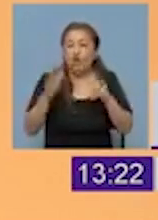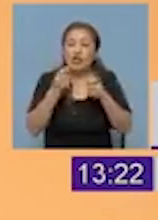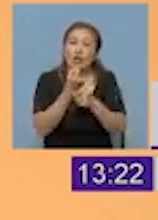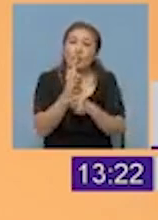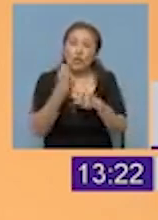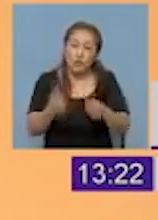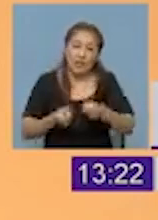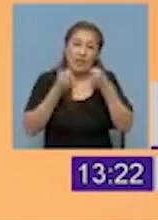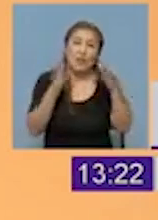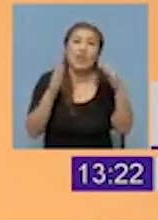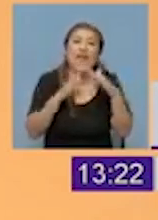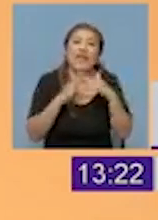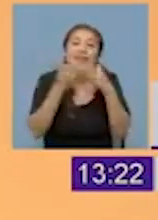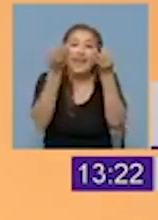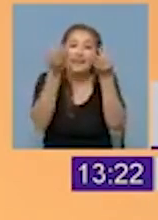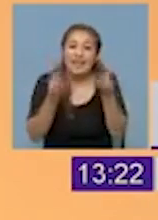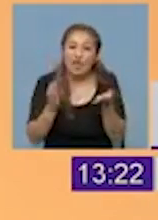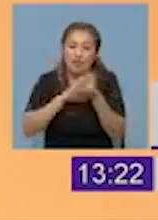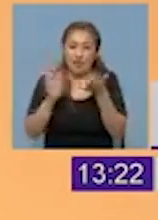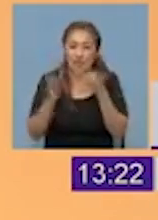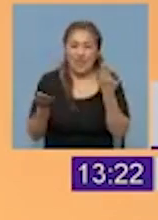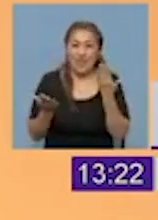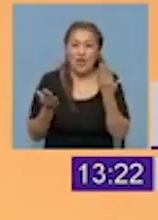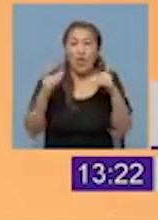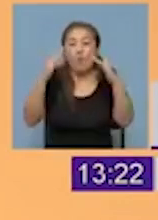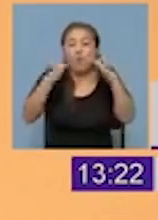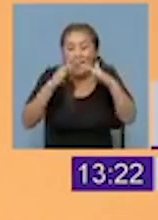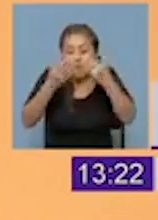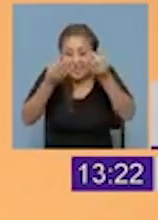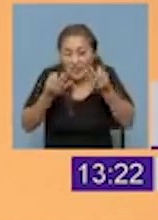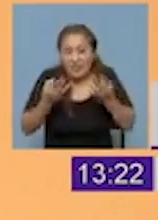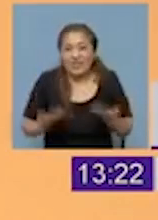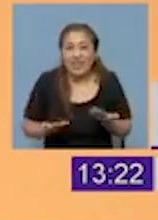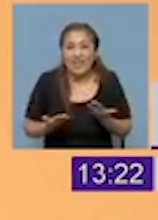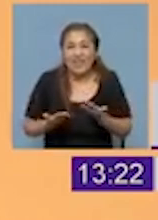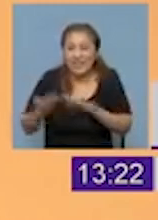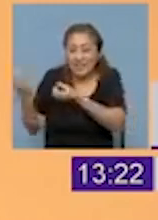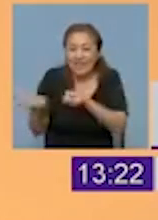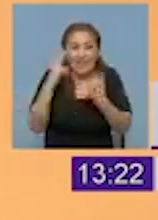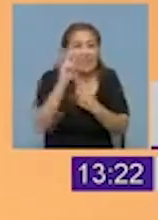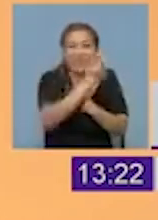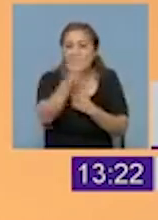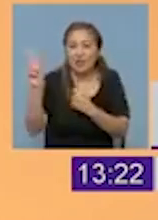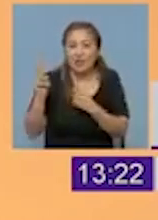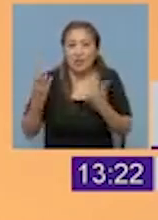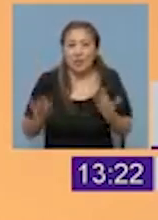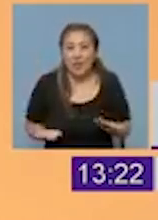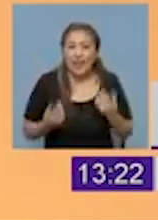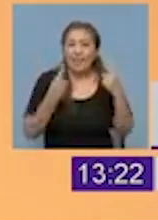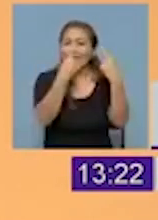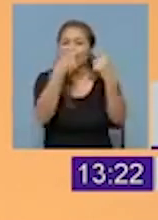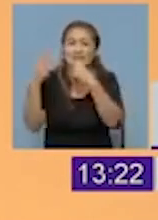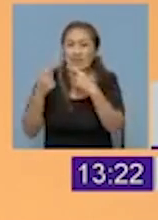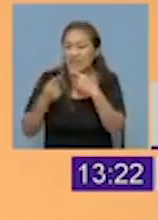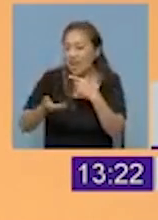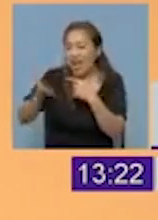era la poesía de que voló una casa una casa nueva y realmente quién las recibía te daba cuenta la diferencia